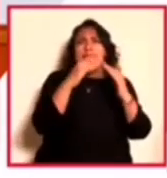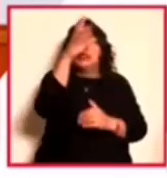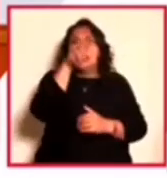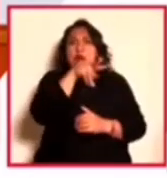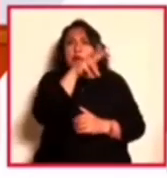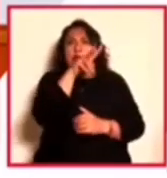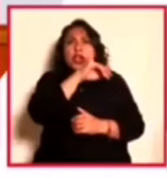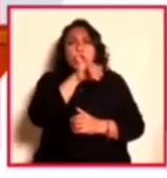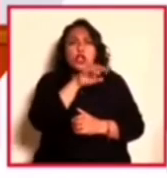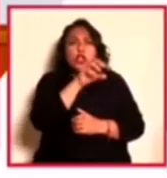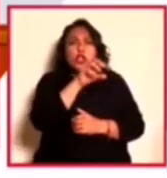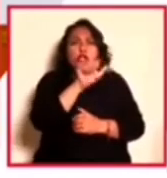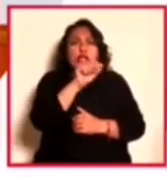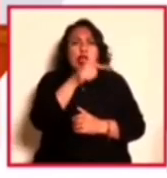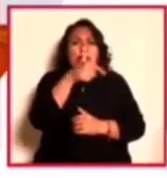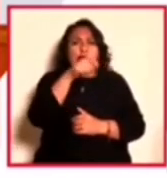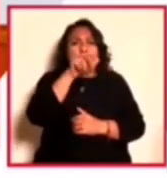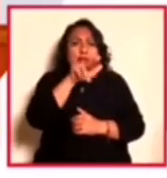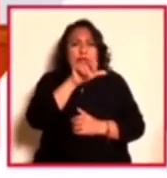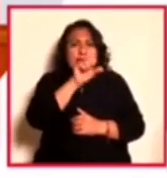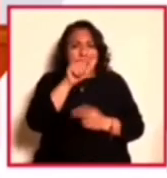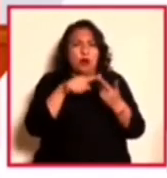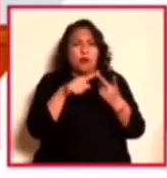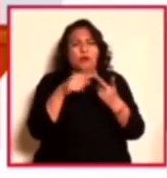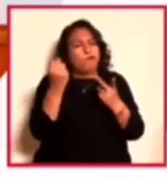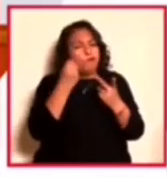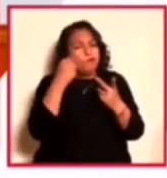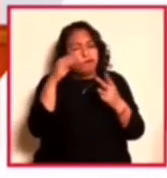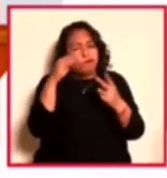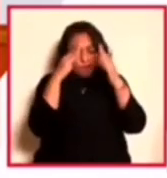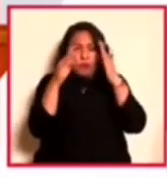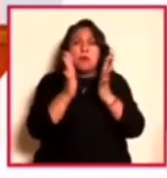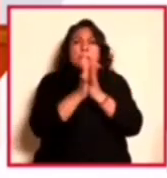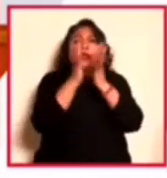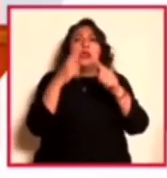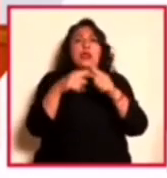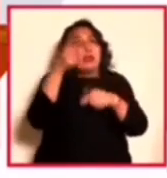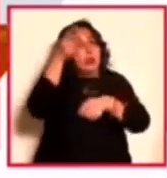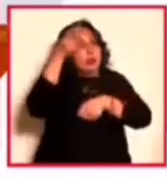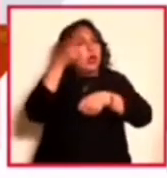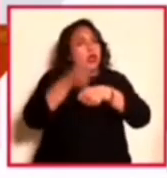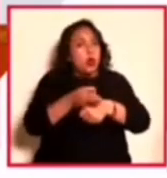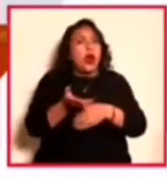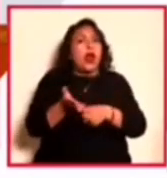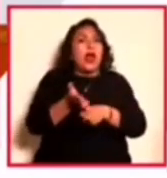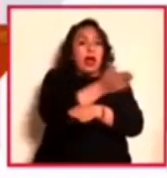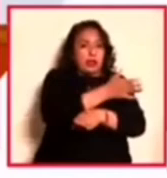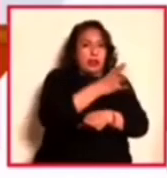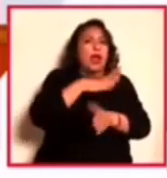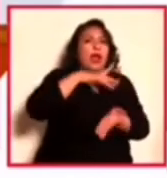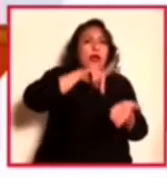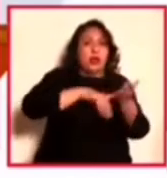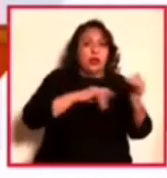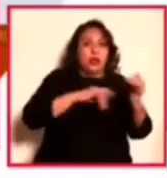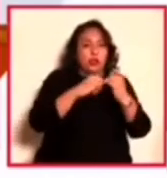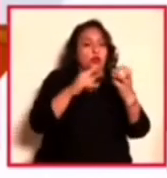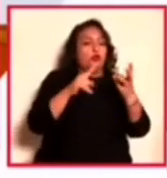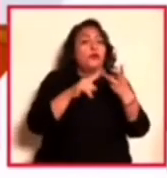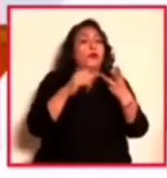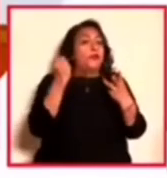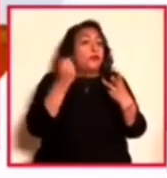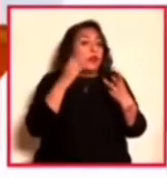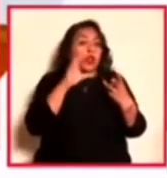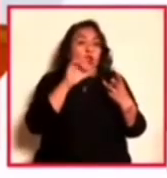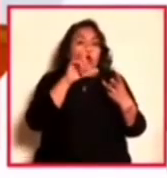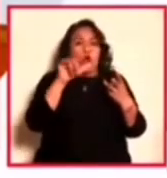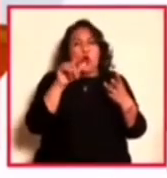José Ángel Santiago, un foro de reflexión en donde participarán los directores que ha tenido la institución, un coloquio de